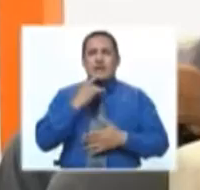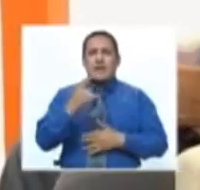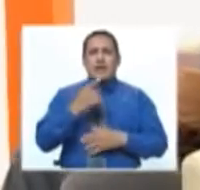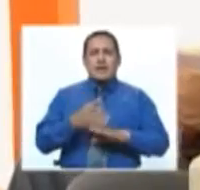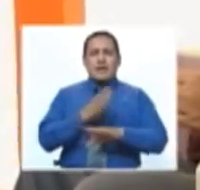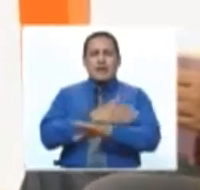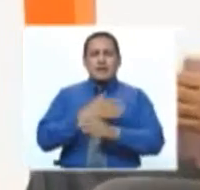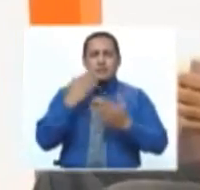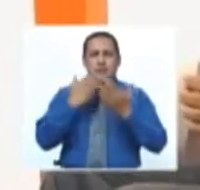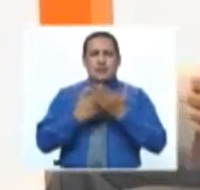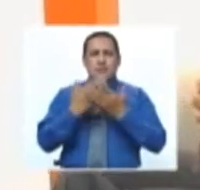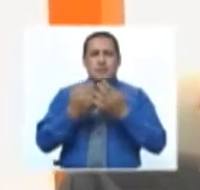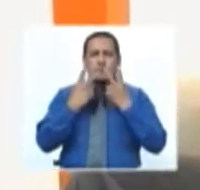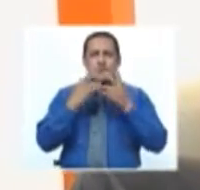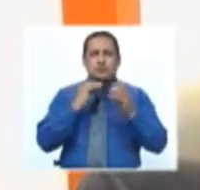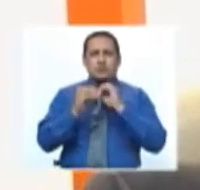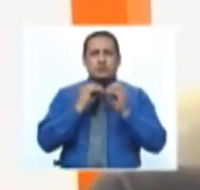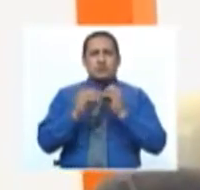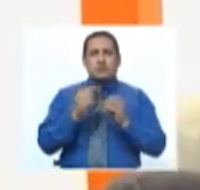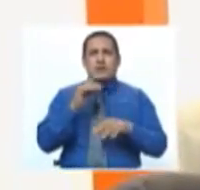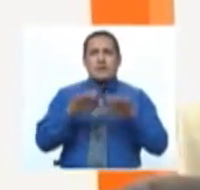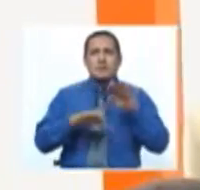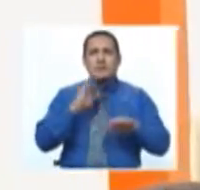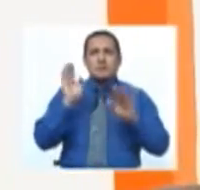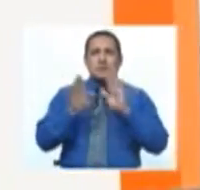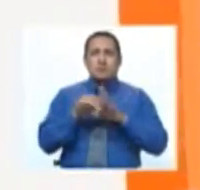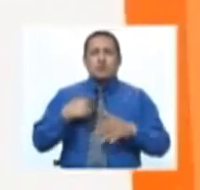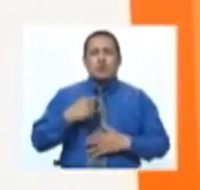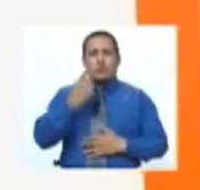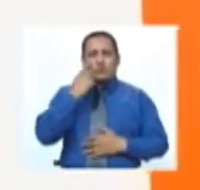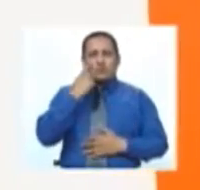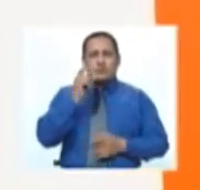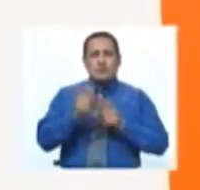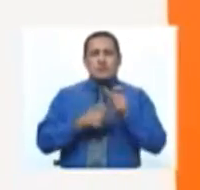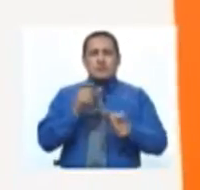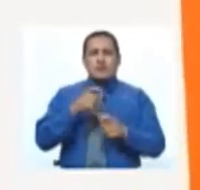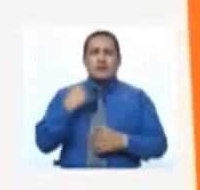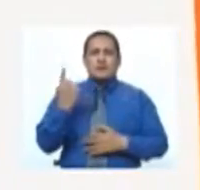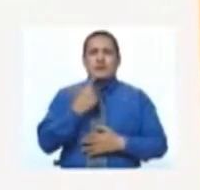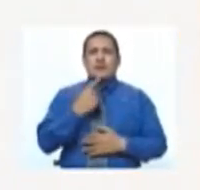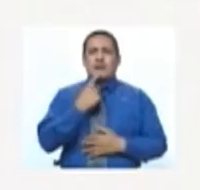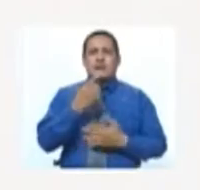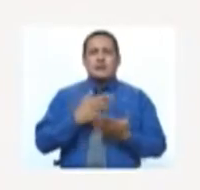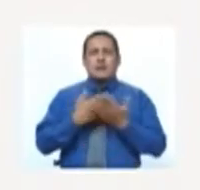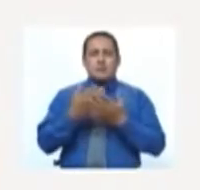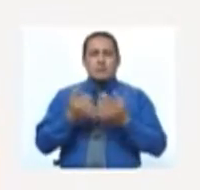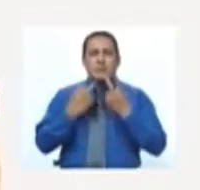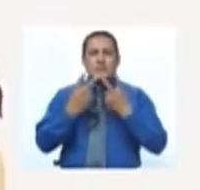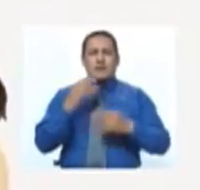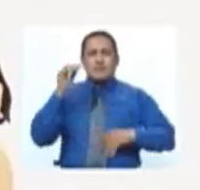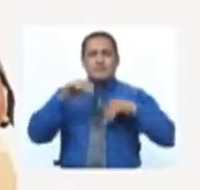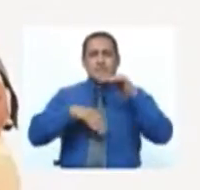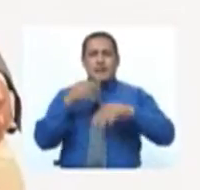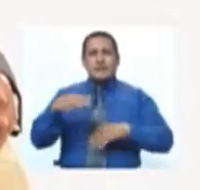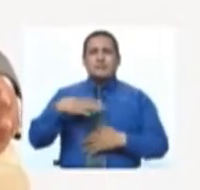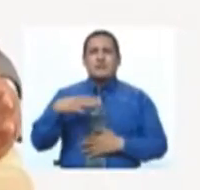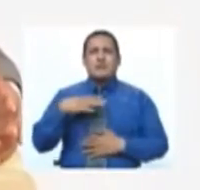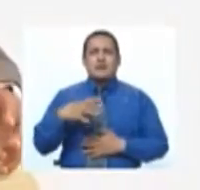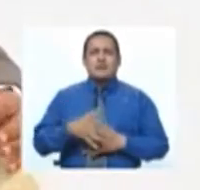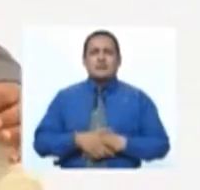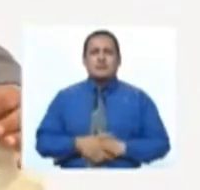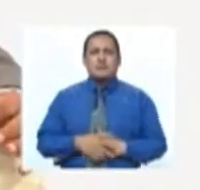un paradigma mediático a veces que es de conocimiento de la ciudadanía, cuál es el hecho de que hay playas